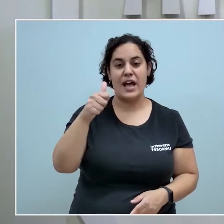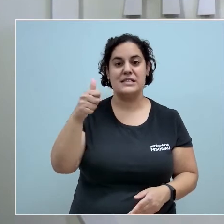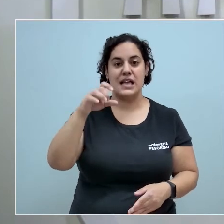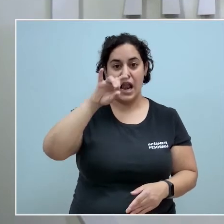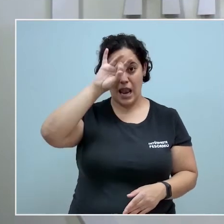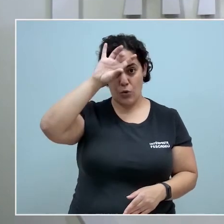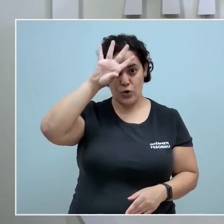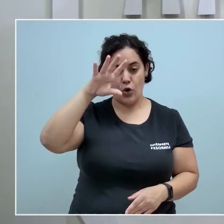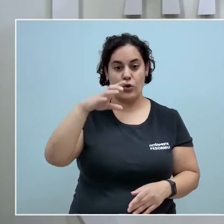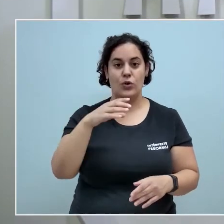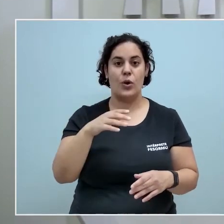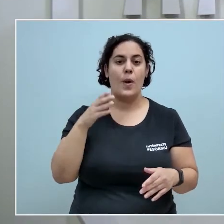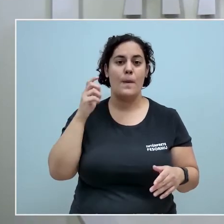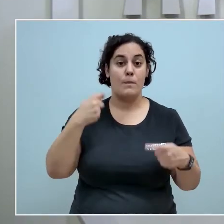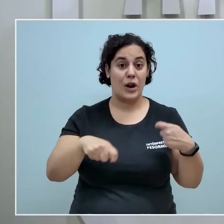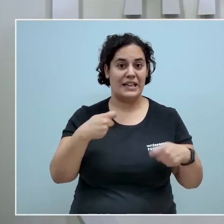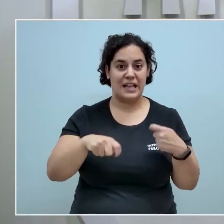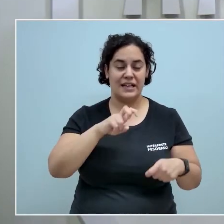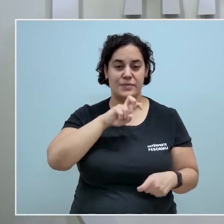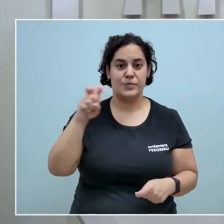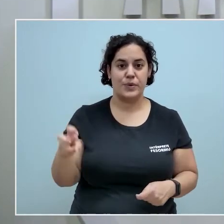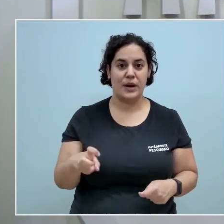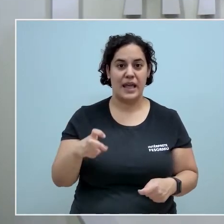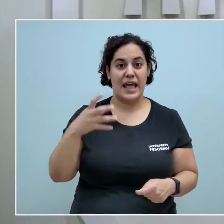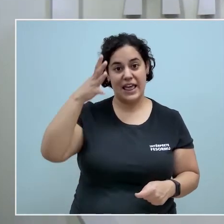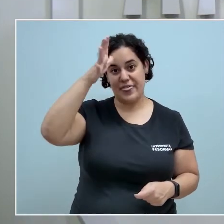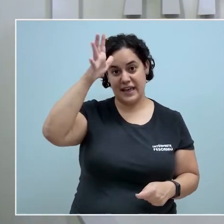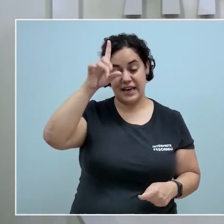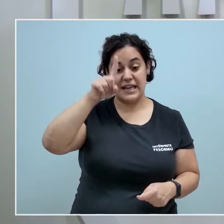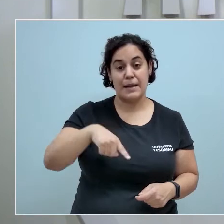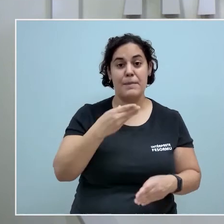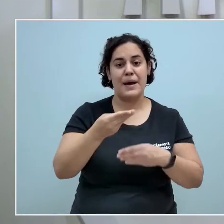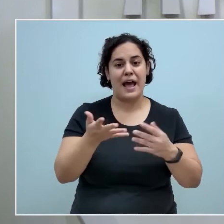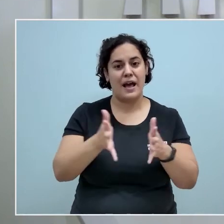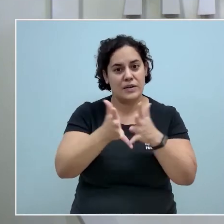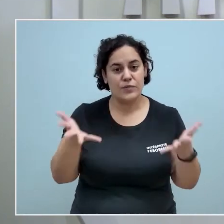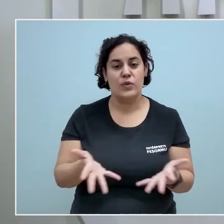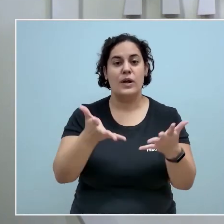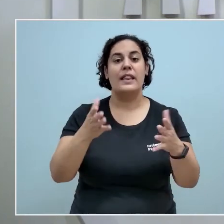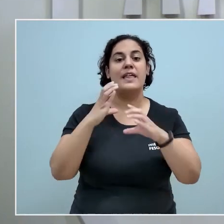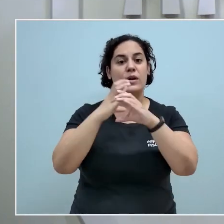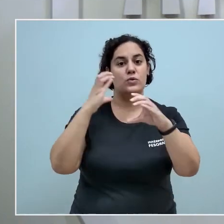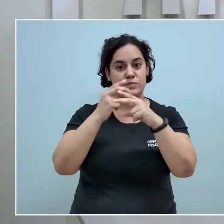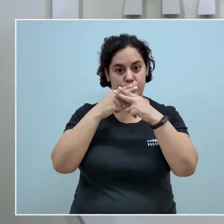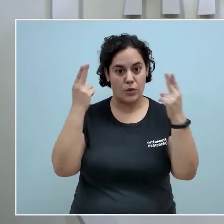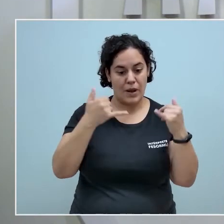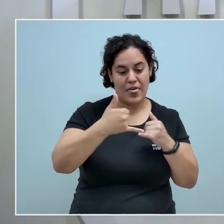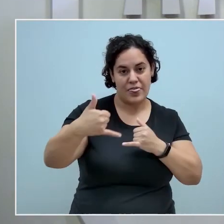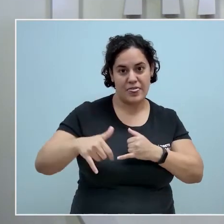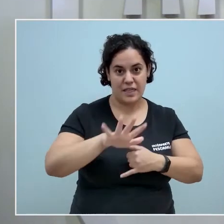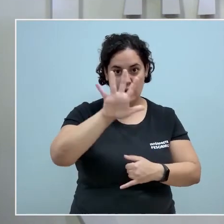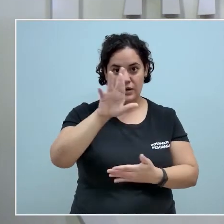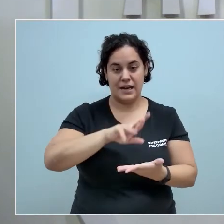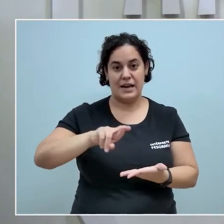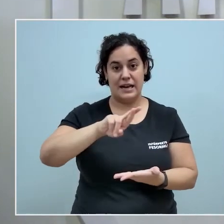Moratalla, y otros 790.000 euros para fomentar el uso del autobús público en 5 líneas de la región. Tienen